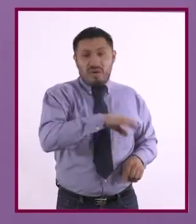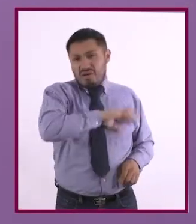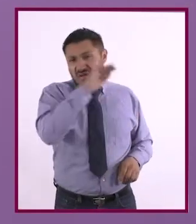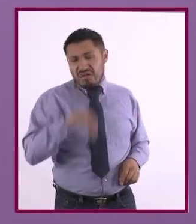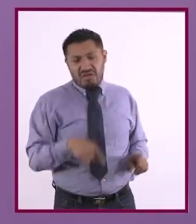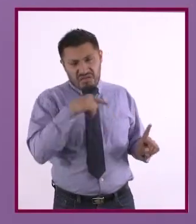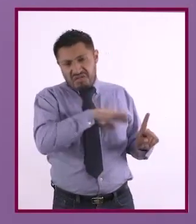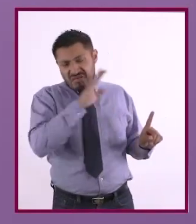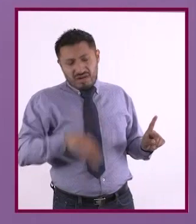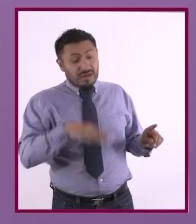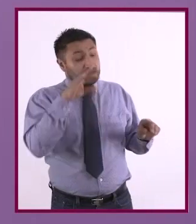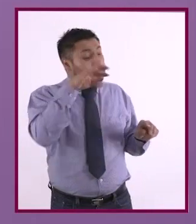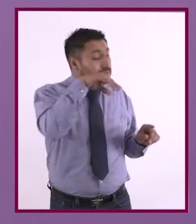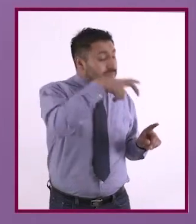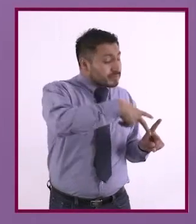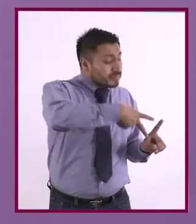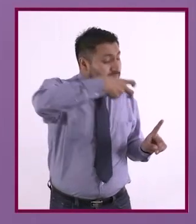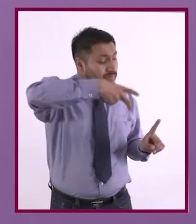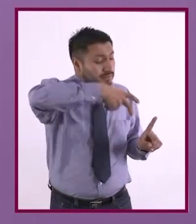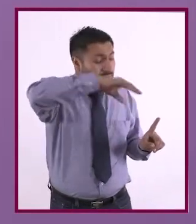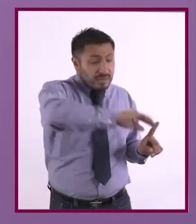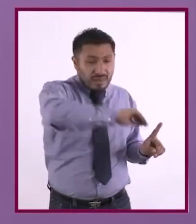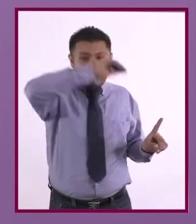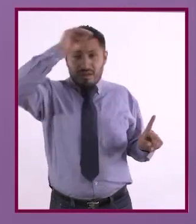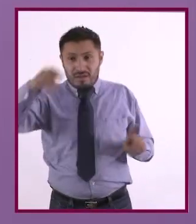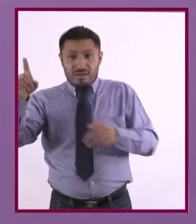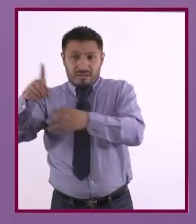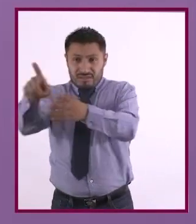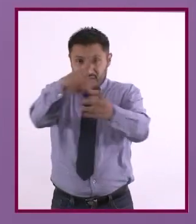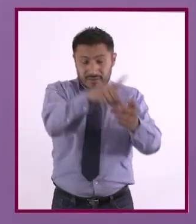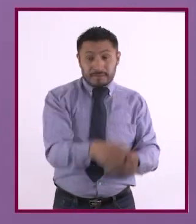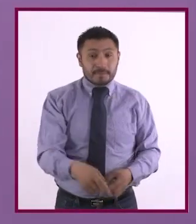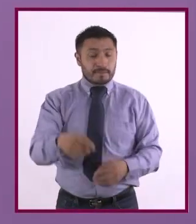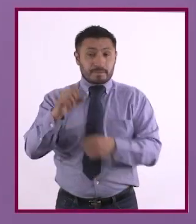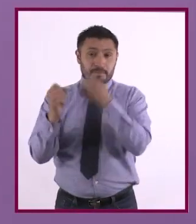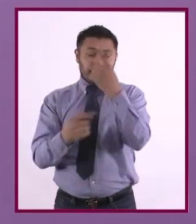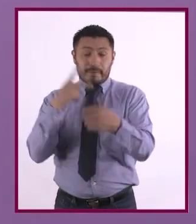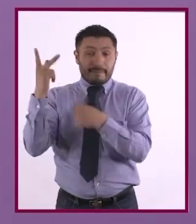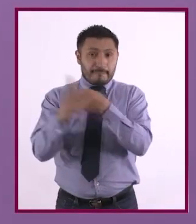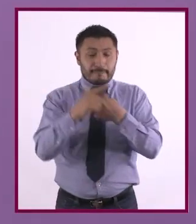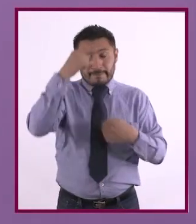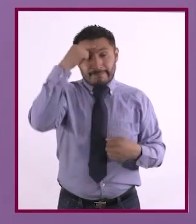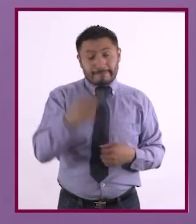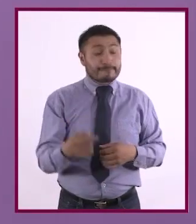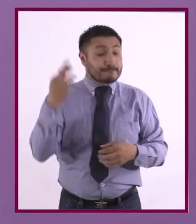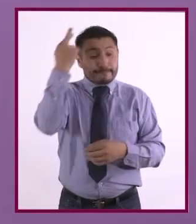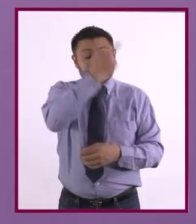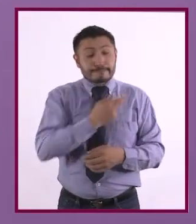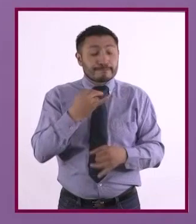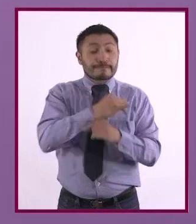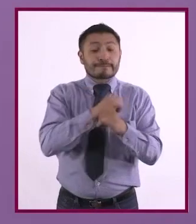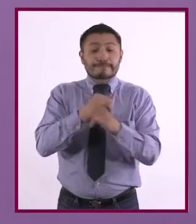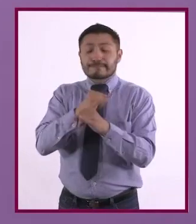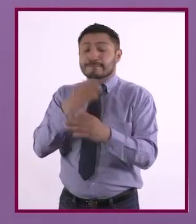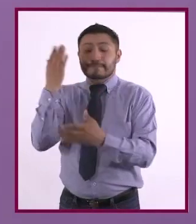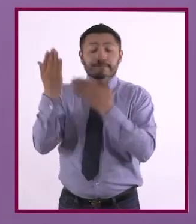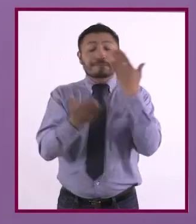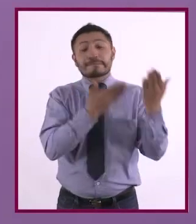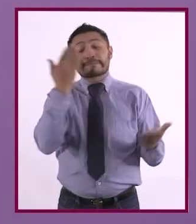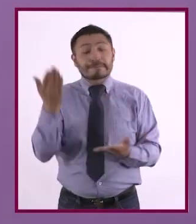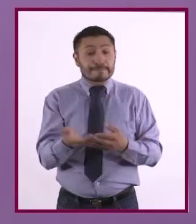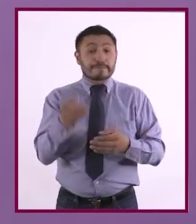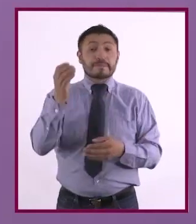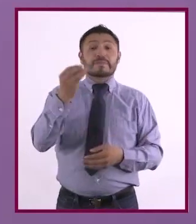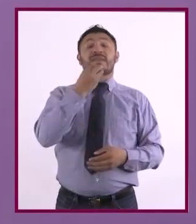fallecida para fines de trasplante y, en ciertos países, para realizar estudios anatómicos o investigaciones, a menos que la